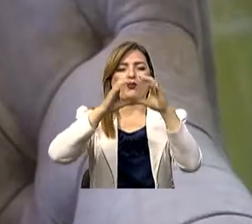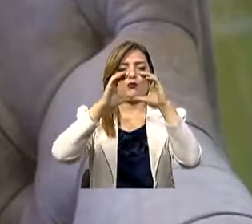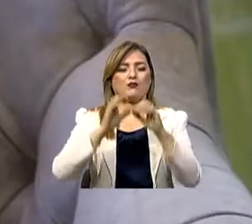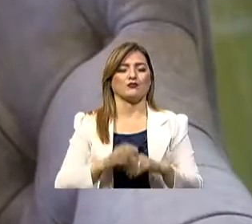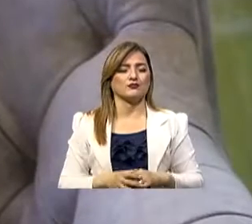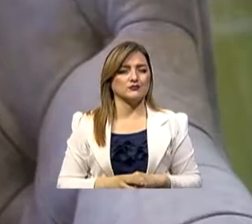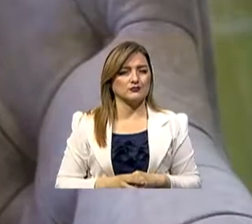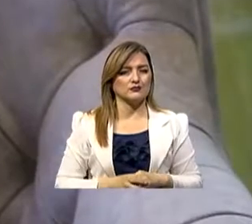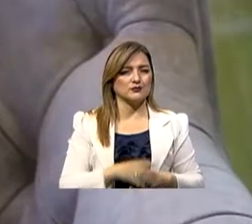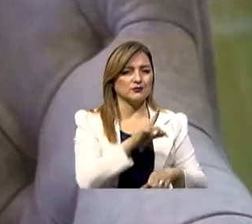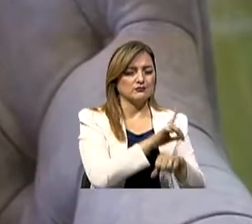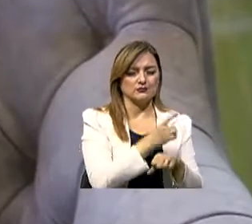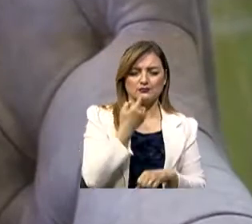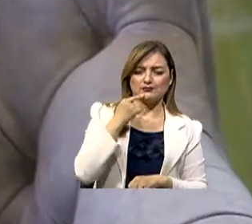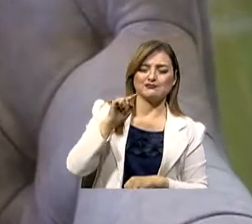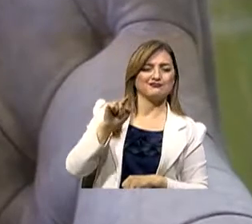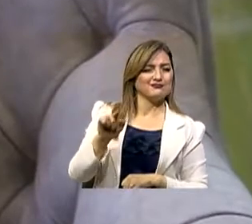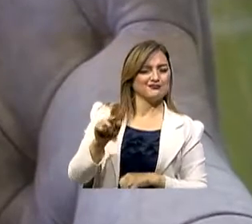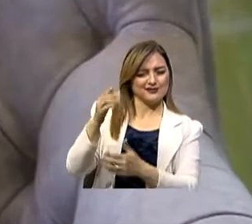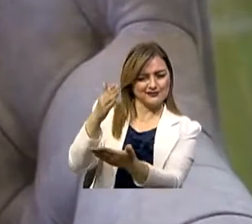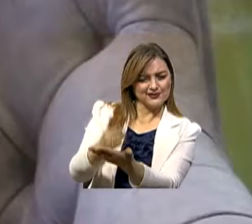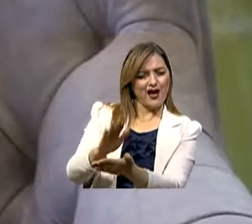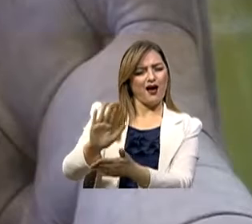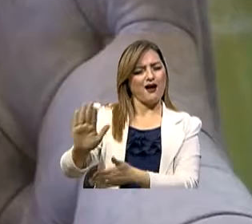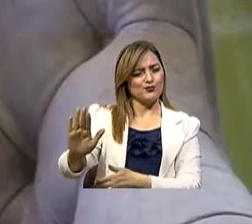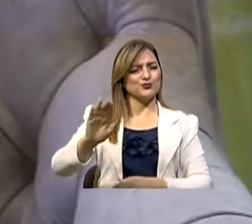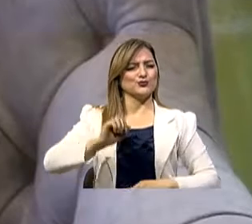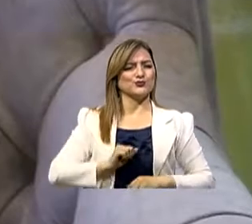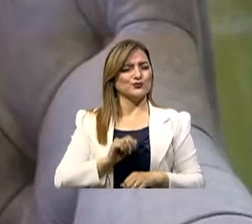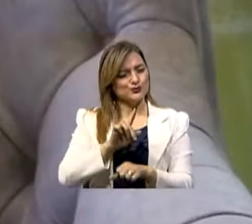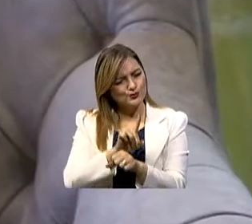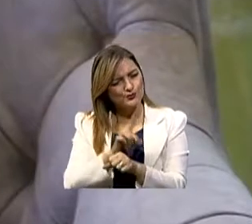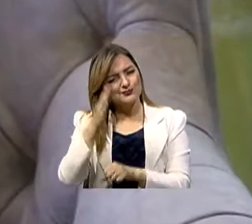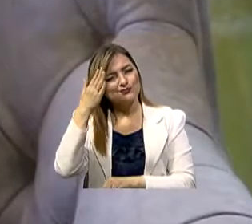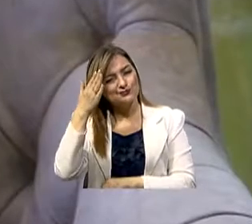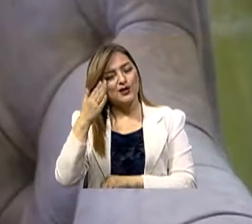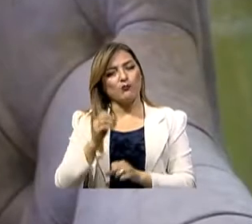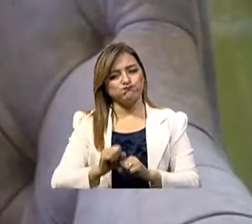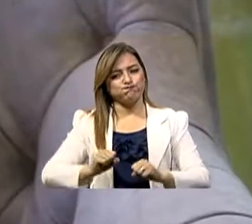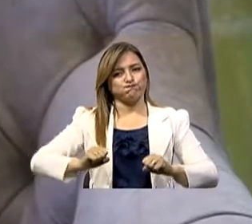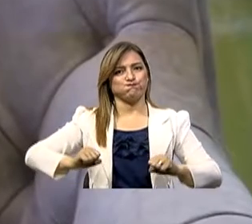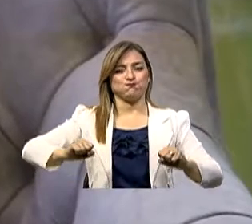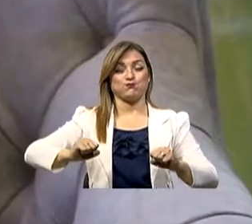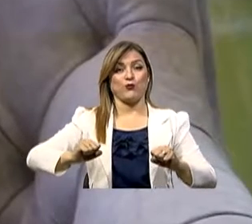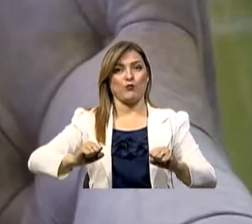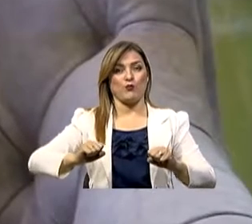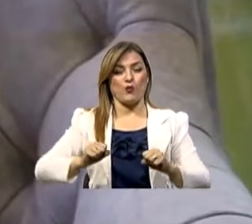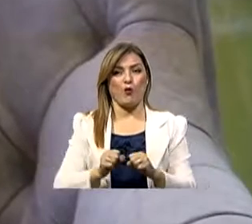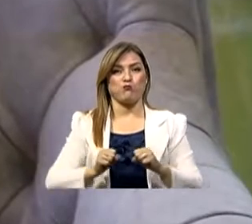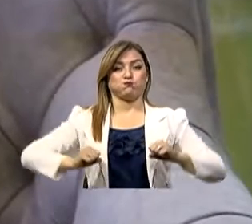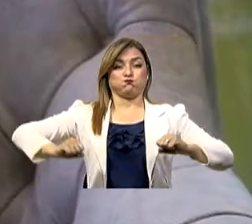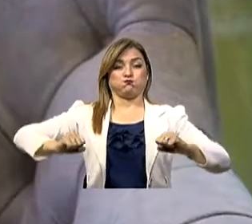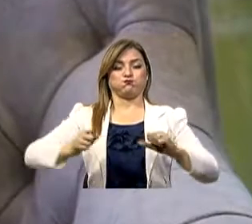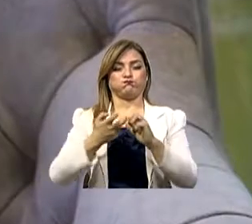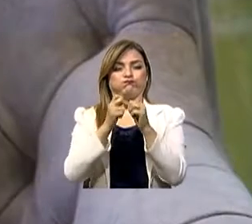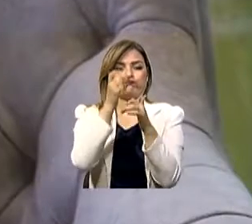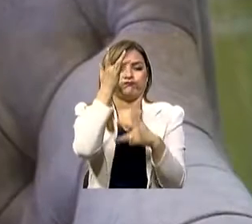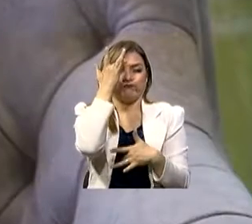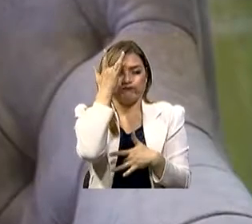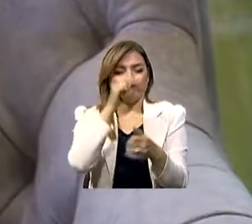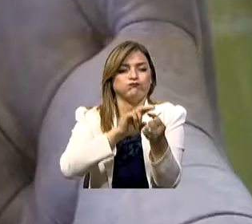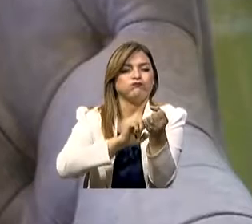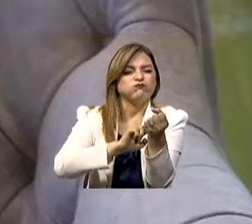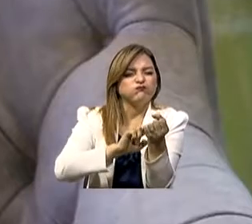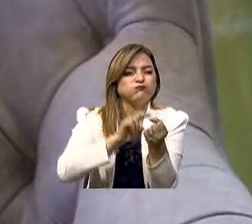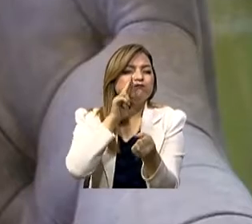que como que debe haber un alto que como médico sabemos que el sobrepeso conlleva otro tipo de enfermedades como diabetes